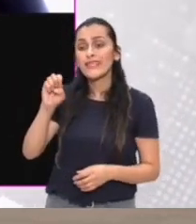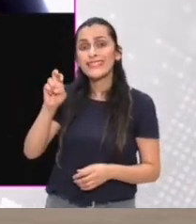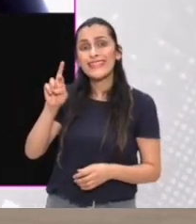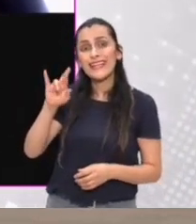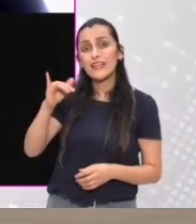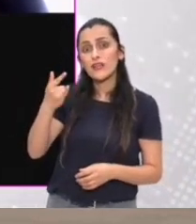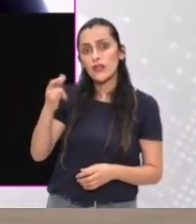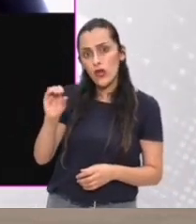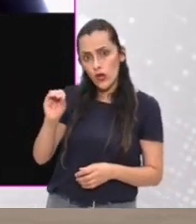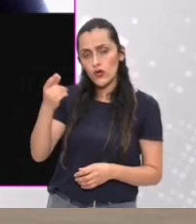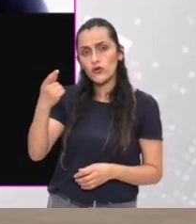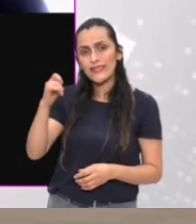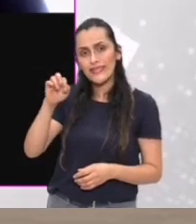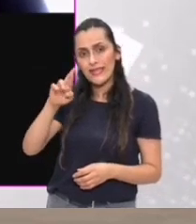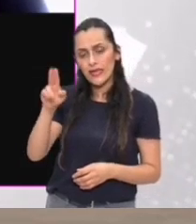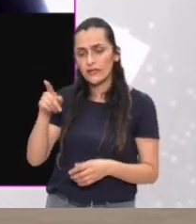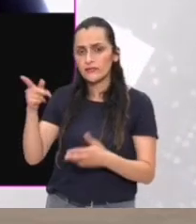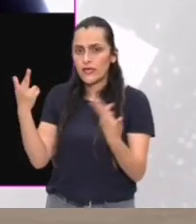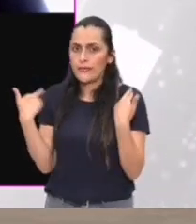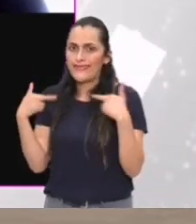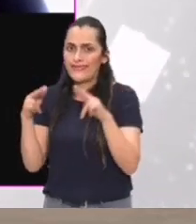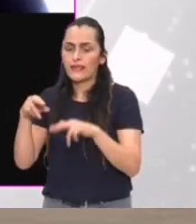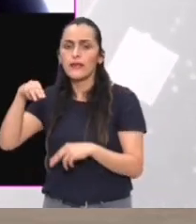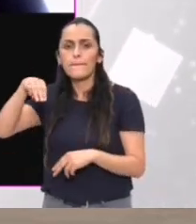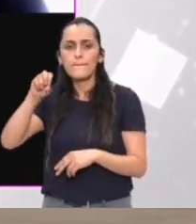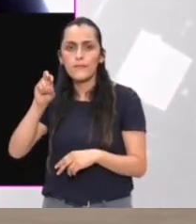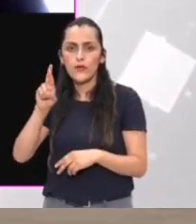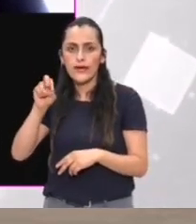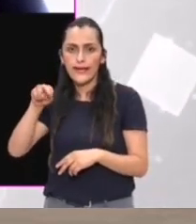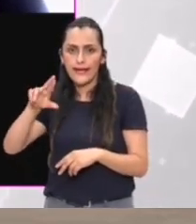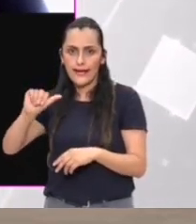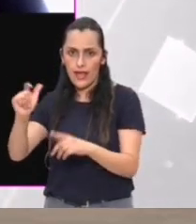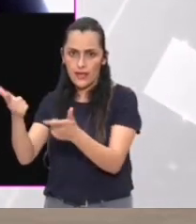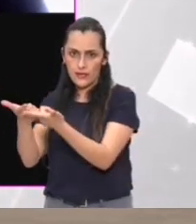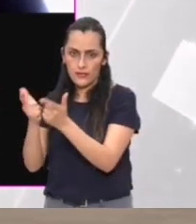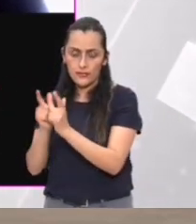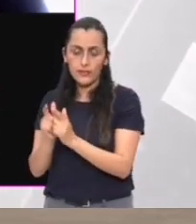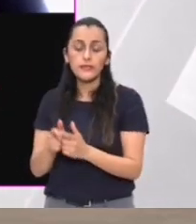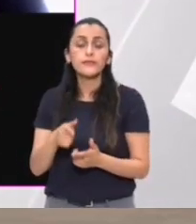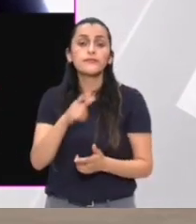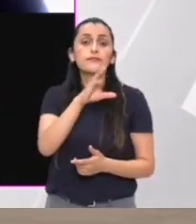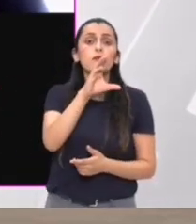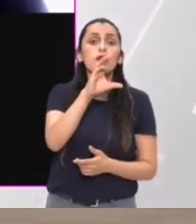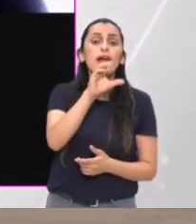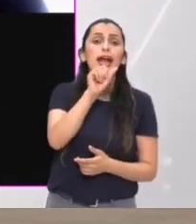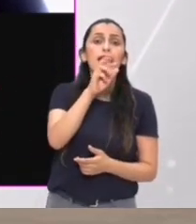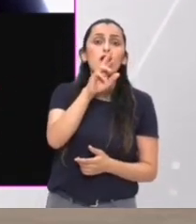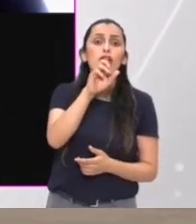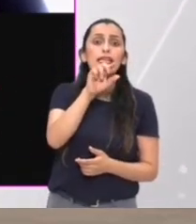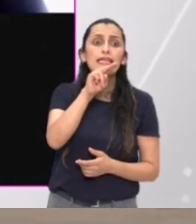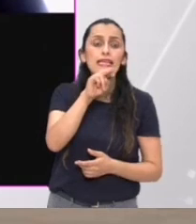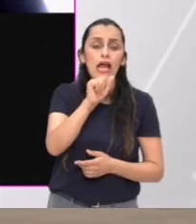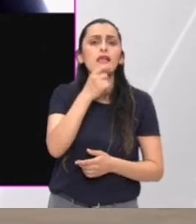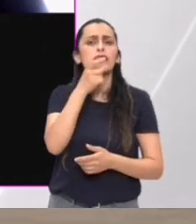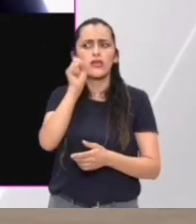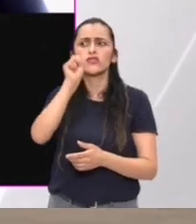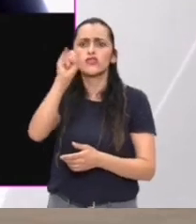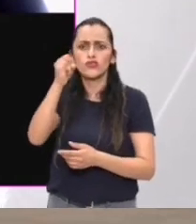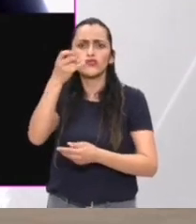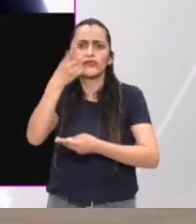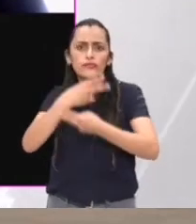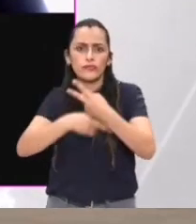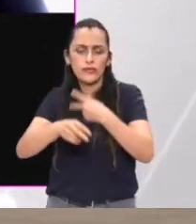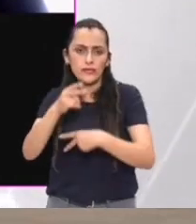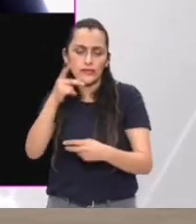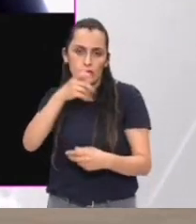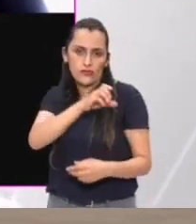representante de Morena ante el INE. Carolina Garza Guerra confirmó su asistencia. Ella es candidata a la gubernatura en